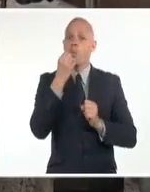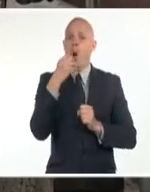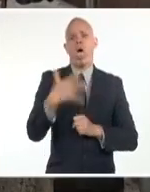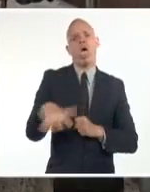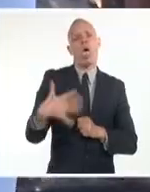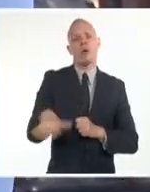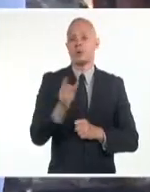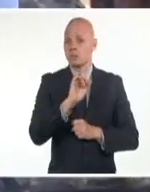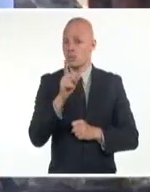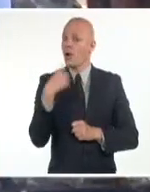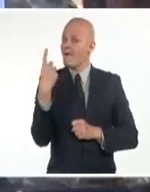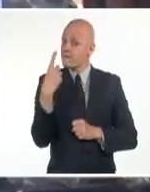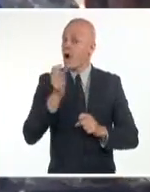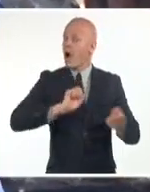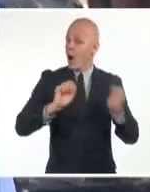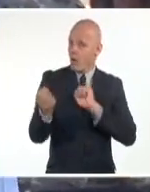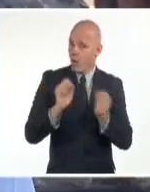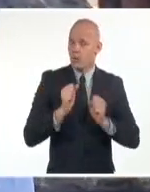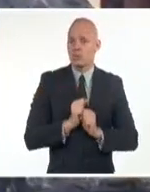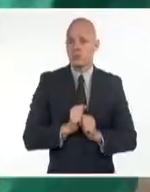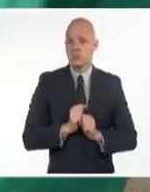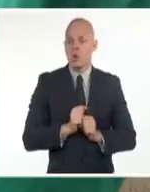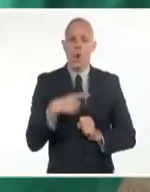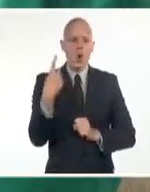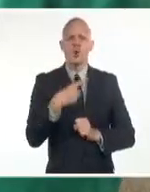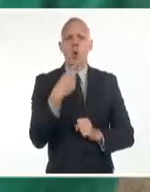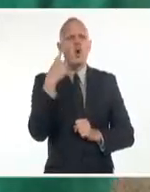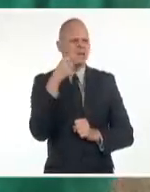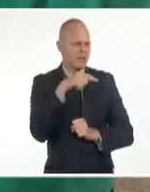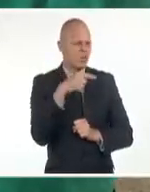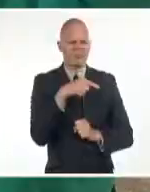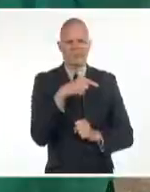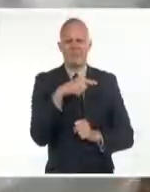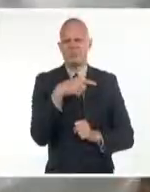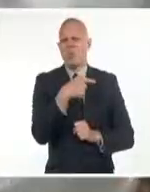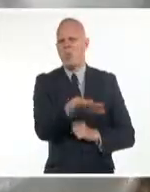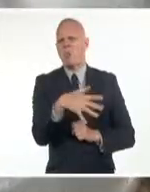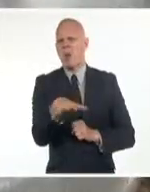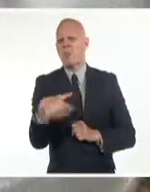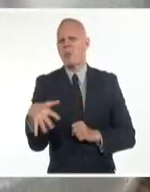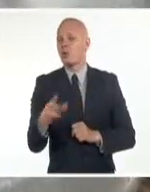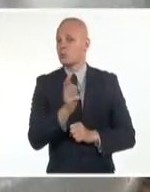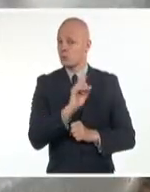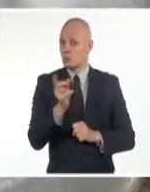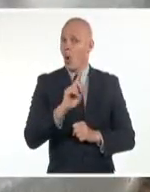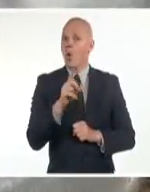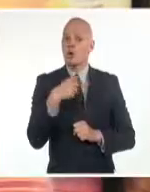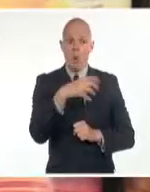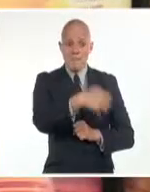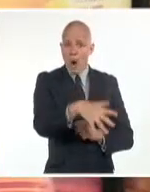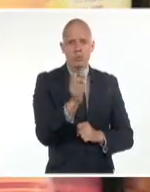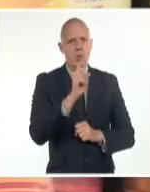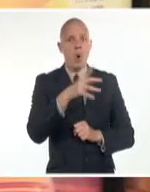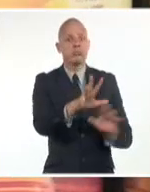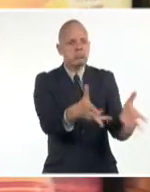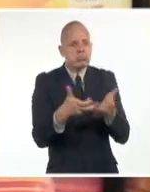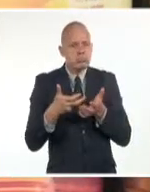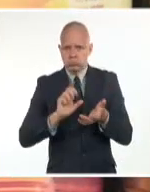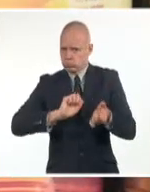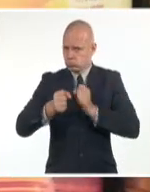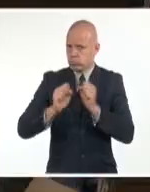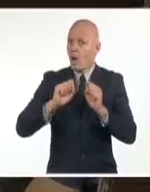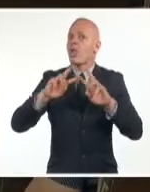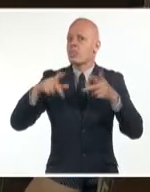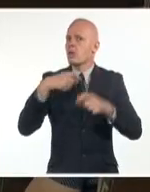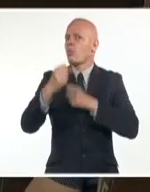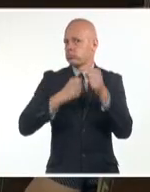y la reutilización de los equipos. No se puede botar nada. Y esta industria es un ejemplo. Son dignos de reconocimiento y dignos de